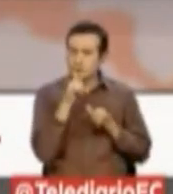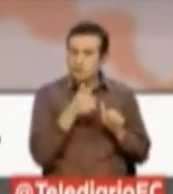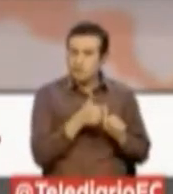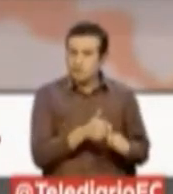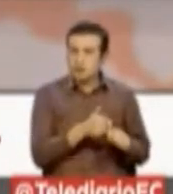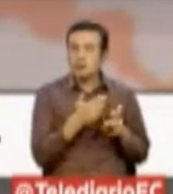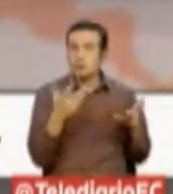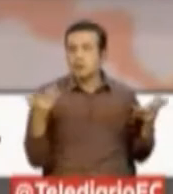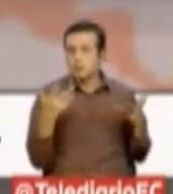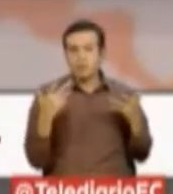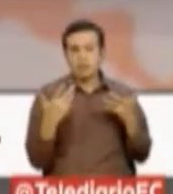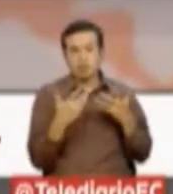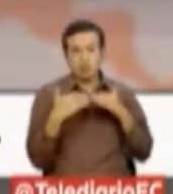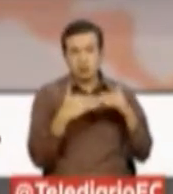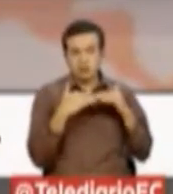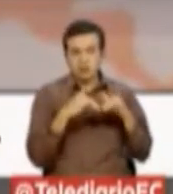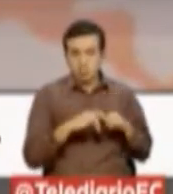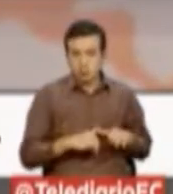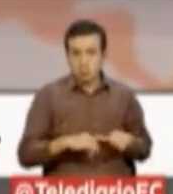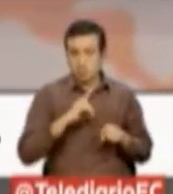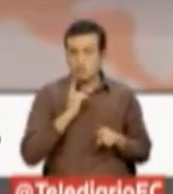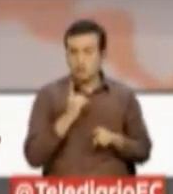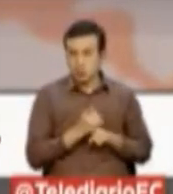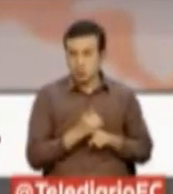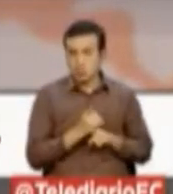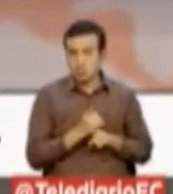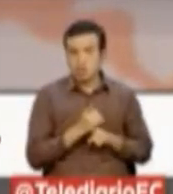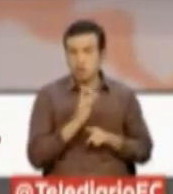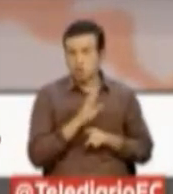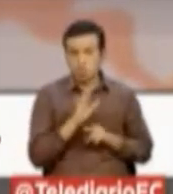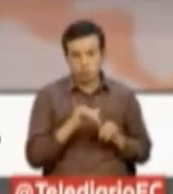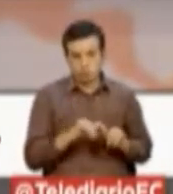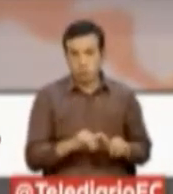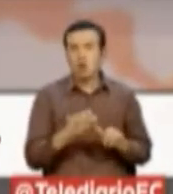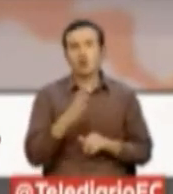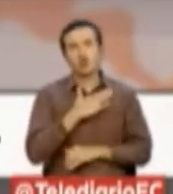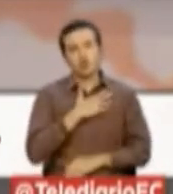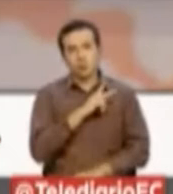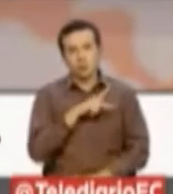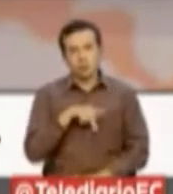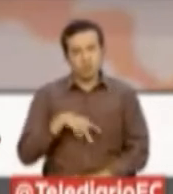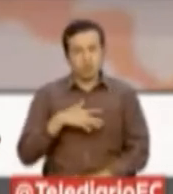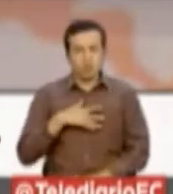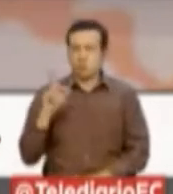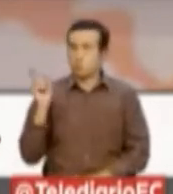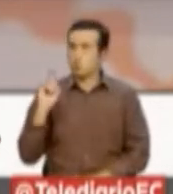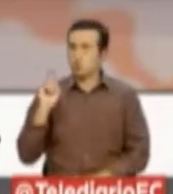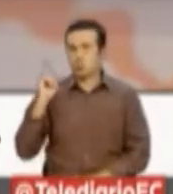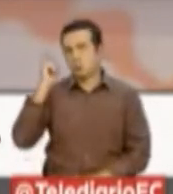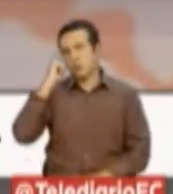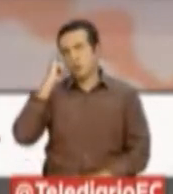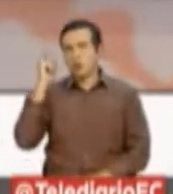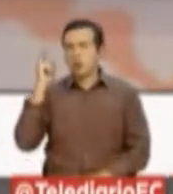democráticas que permitan la renovación yo personalmente no soy partidario de aplicar el mismo criterio al